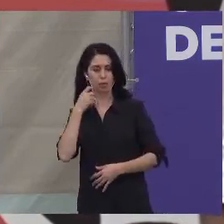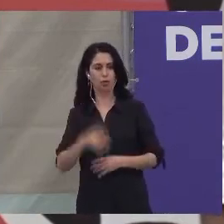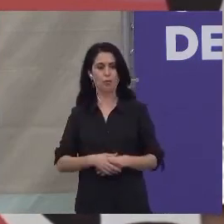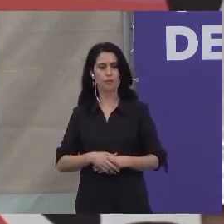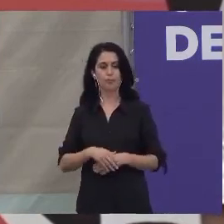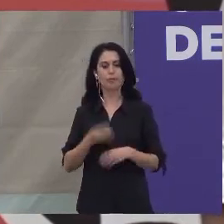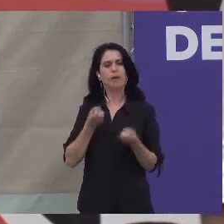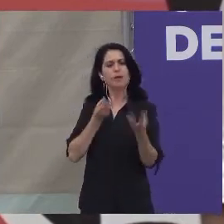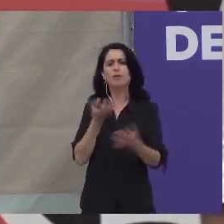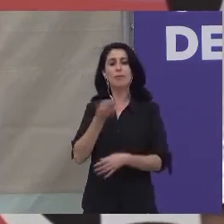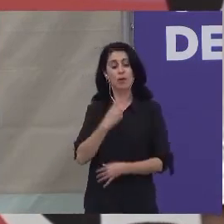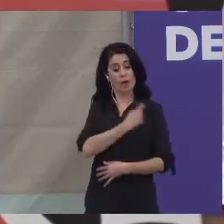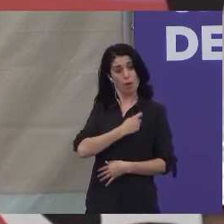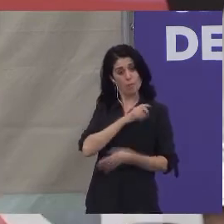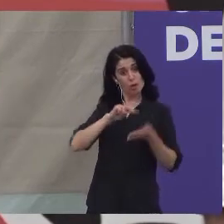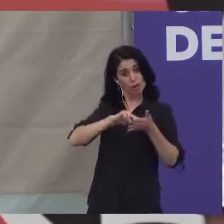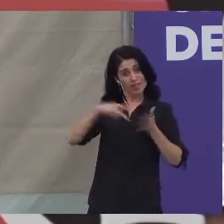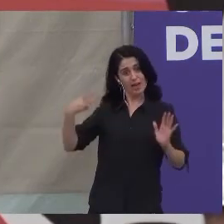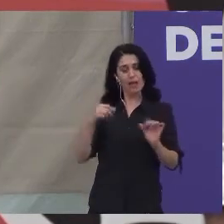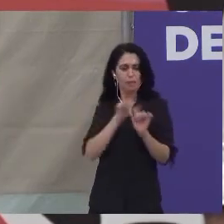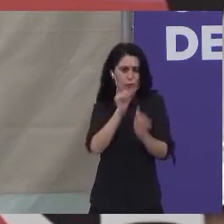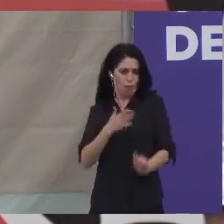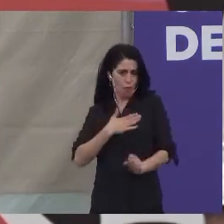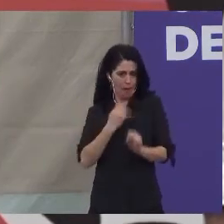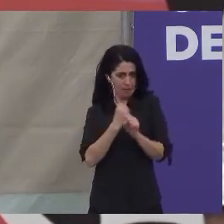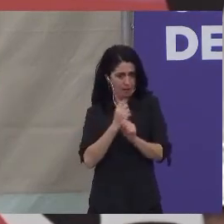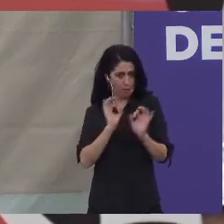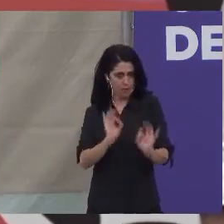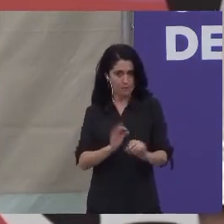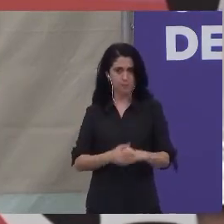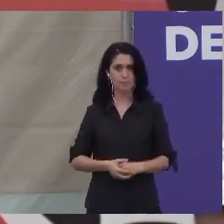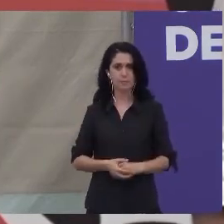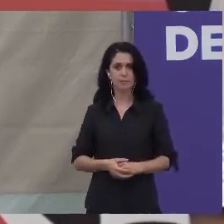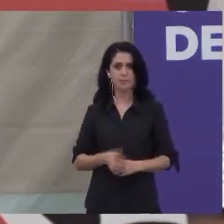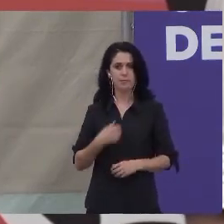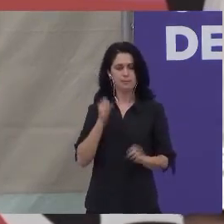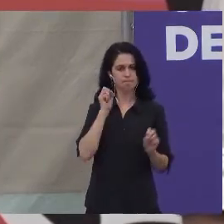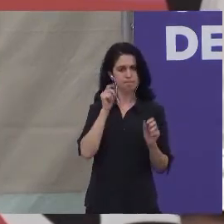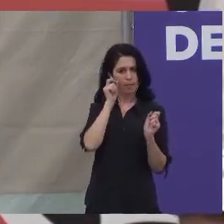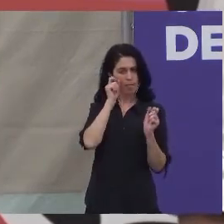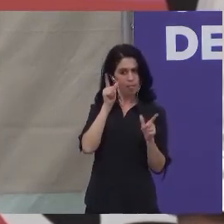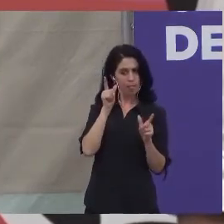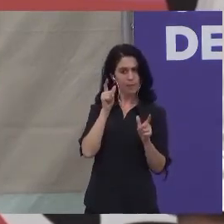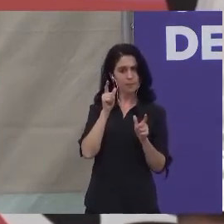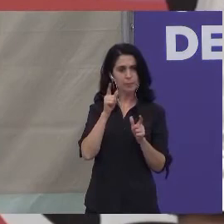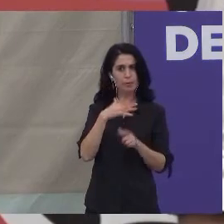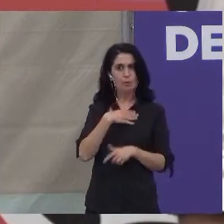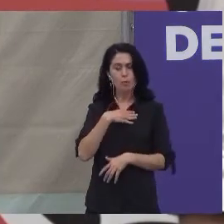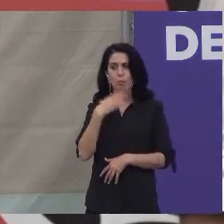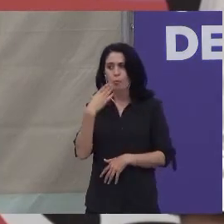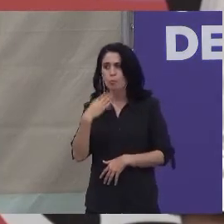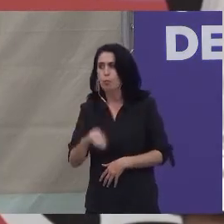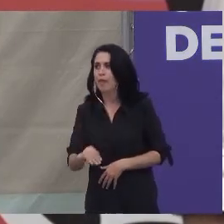técnica tenemos una manera de trabajar. Cuando hemos visto que podía haber algún mensaje